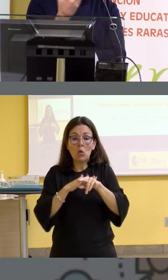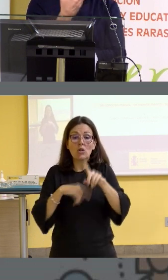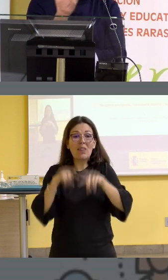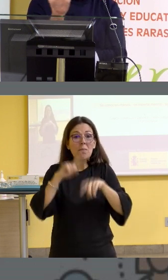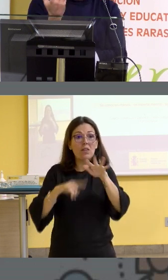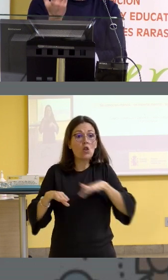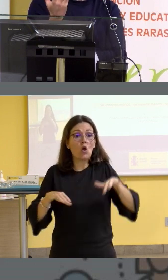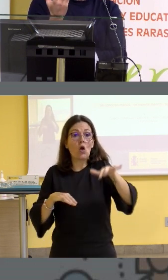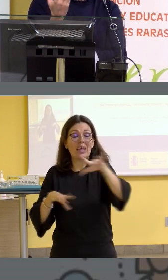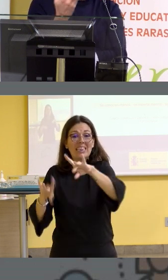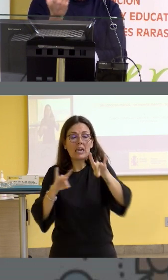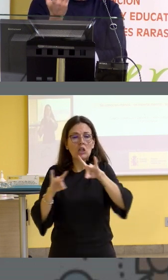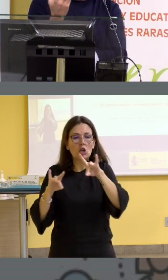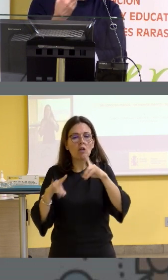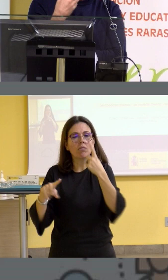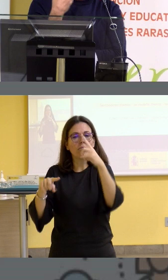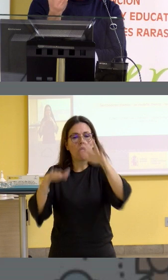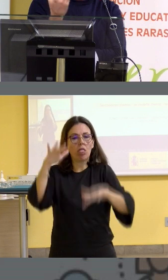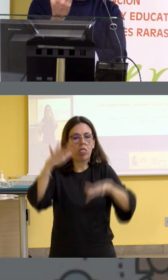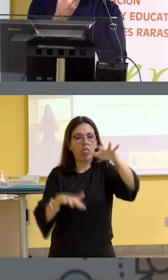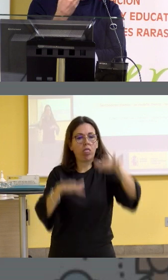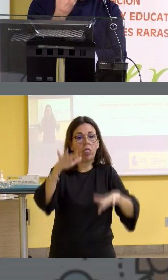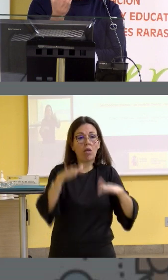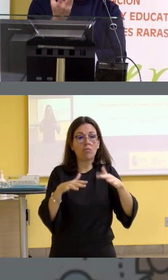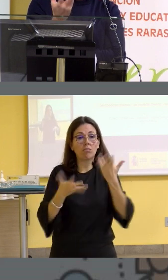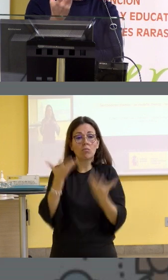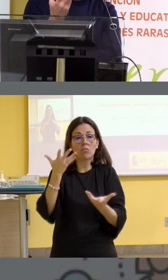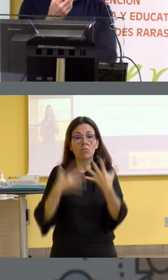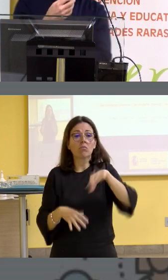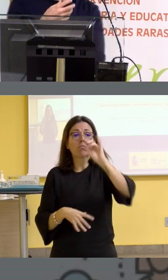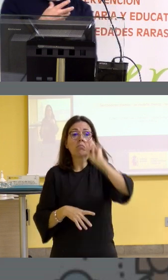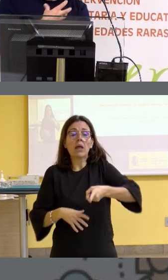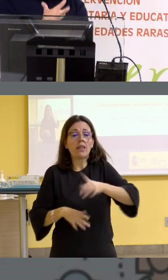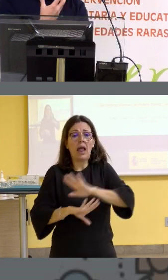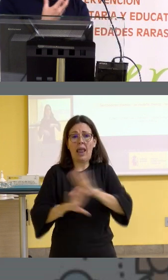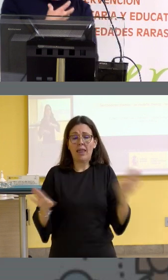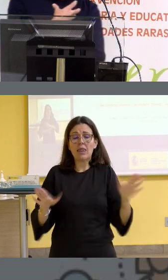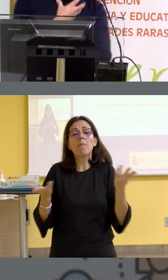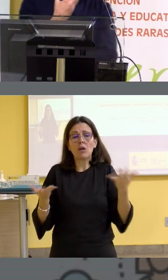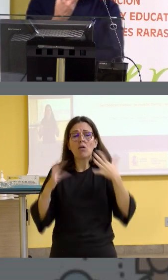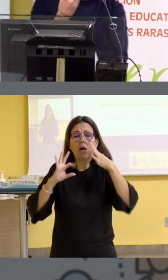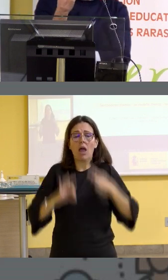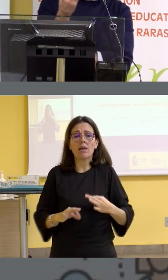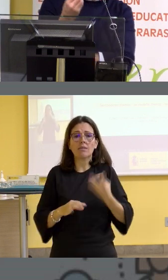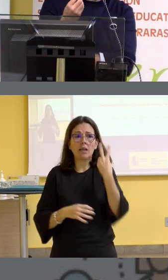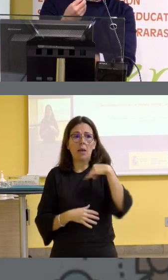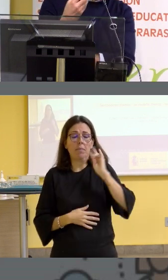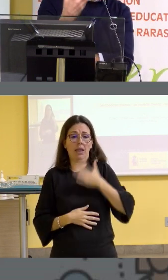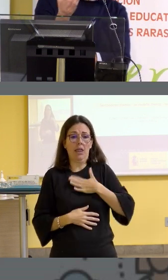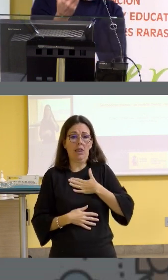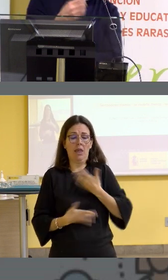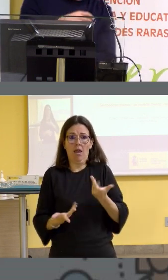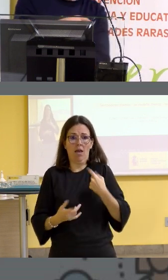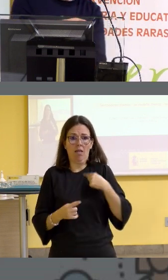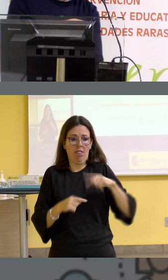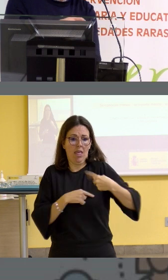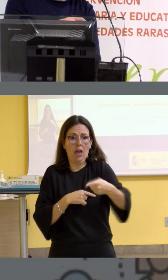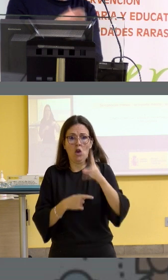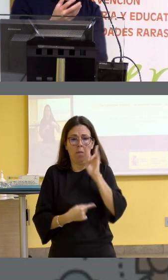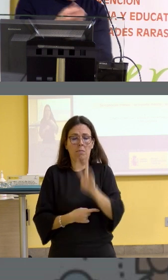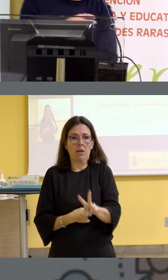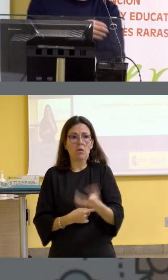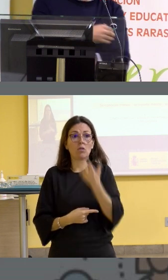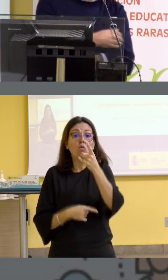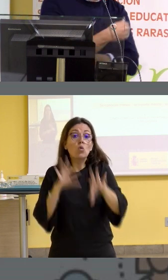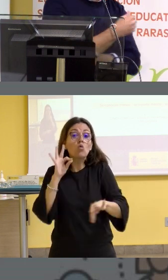vives. Y esto es así. Nadie lo ha elegido, pero esto es así. Y es una experiencia que nosotros la tenemos a diario. Si tú